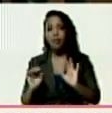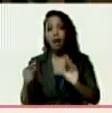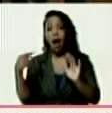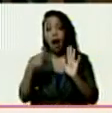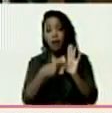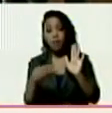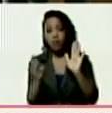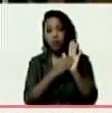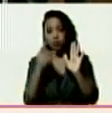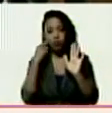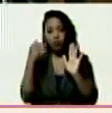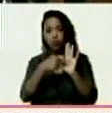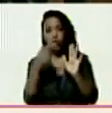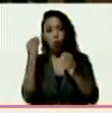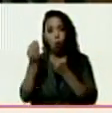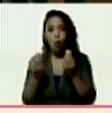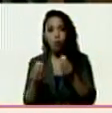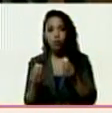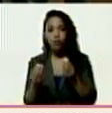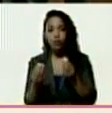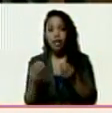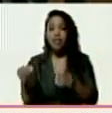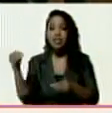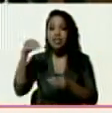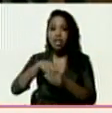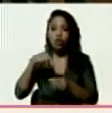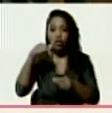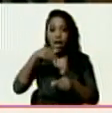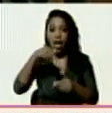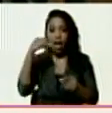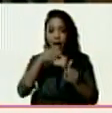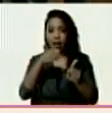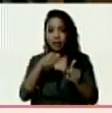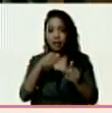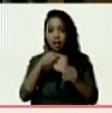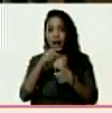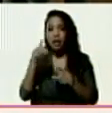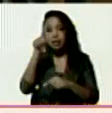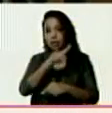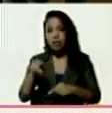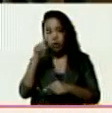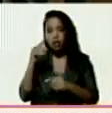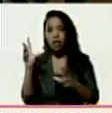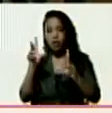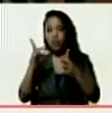como obviamente después que estemos dentro de este hemiciclo se toman las decisiones.